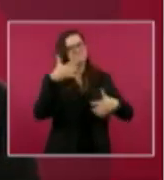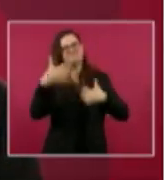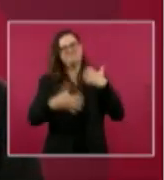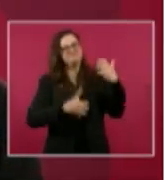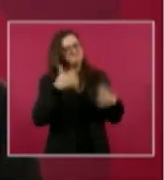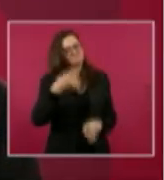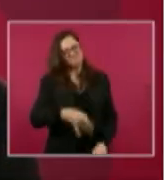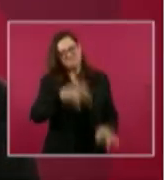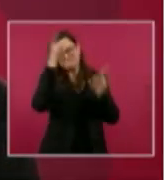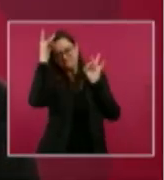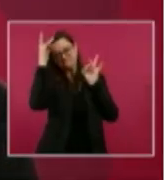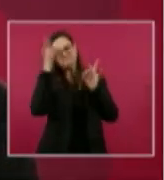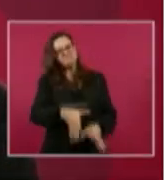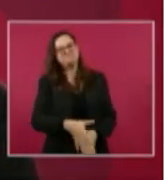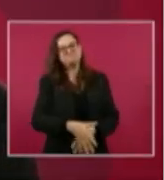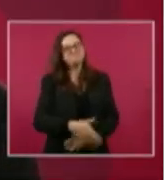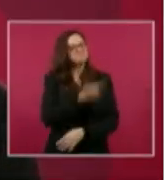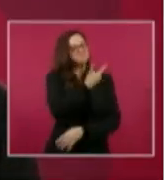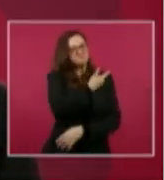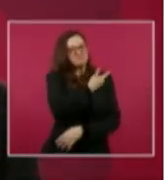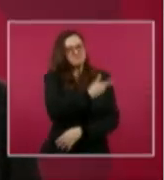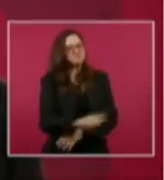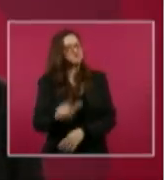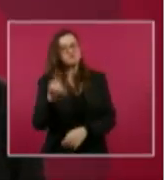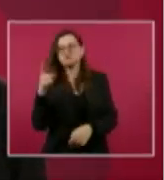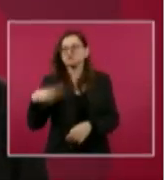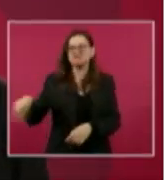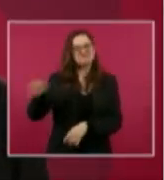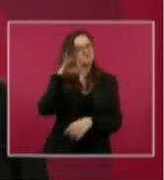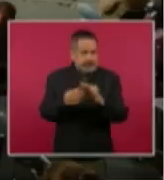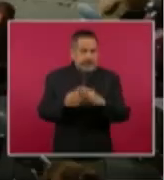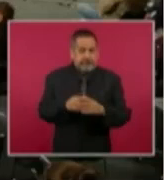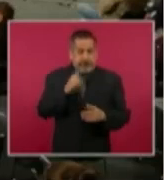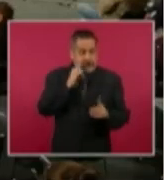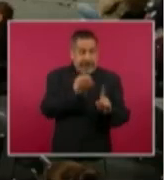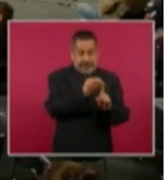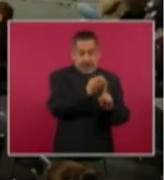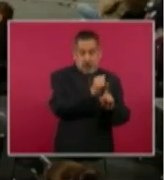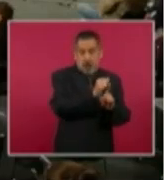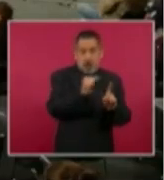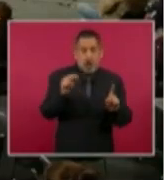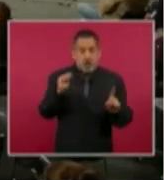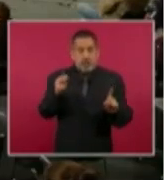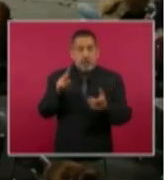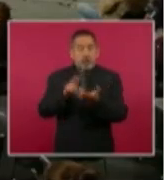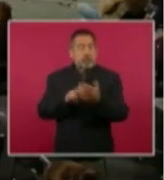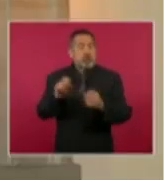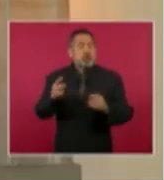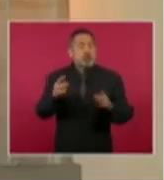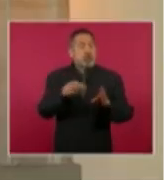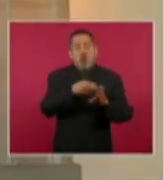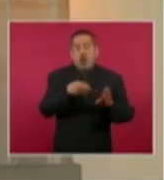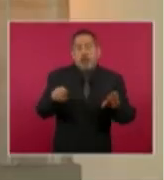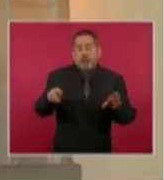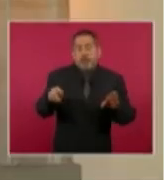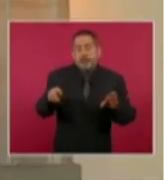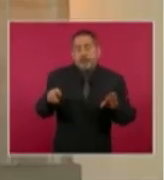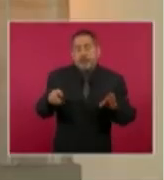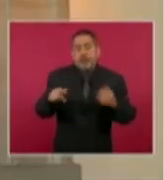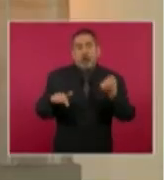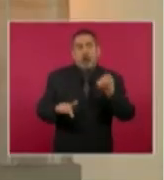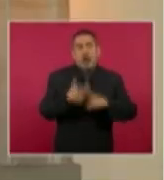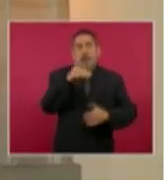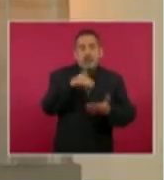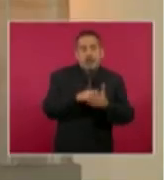fácil. Bernardino. Y fíjate, Eduardo, que hay un tema muy interesante también ahí, porque no solamente él habla, sino también hay personas que son invitadas